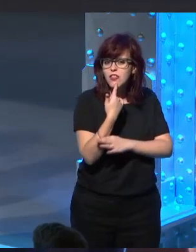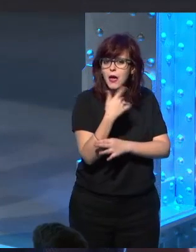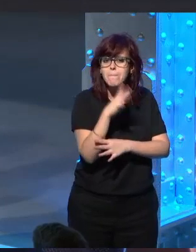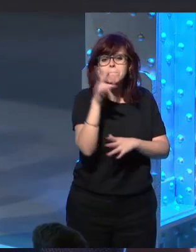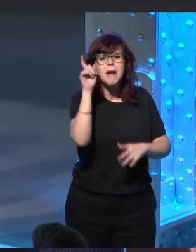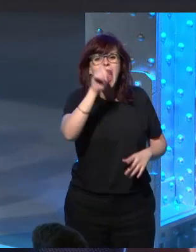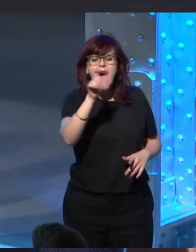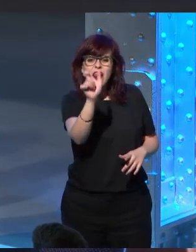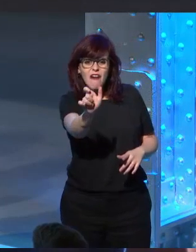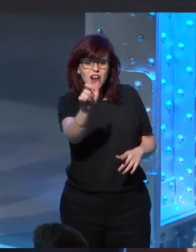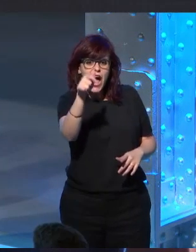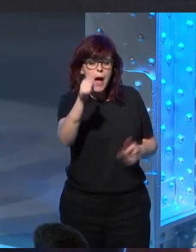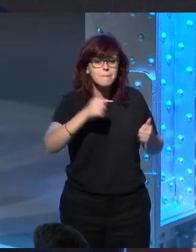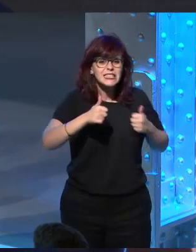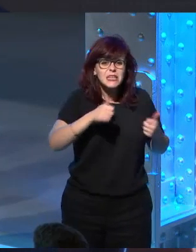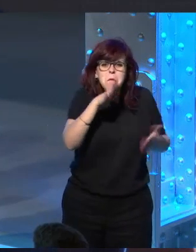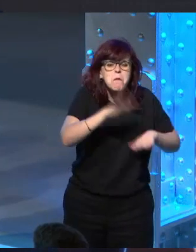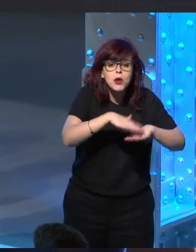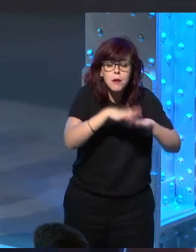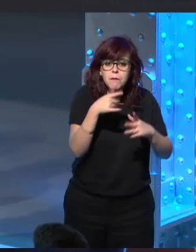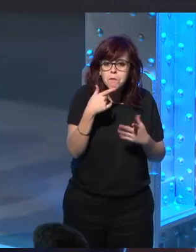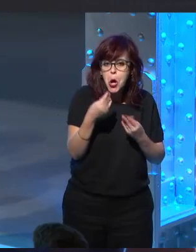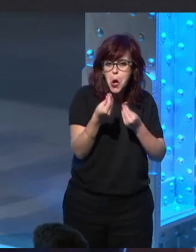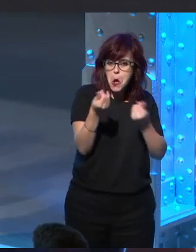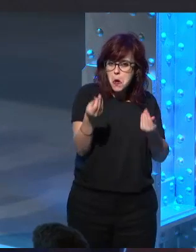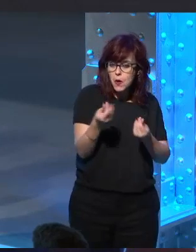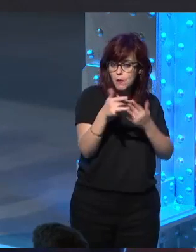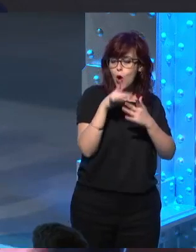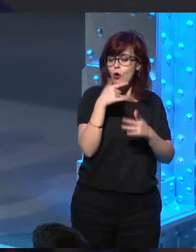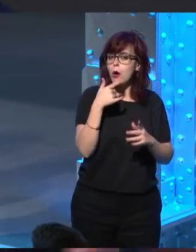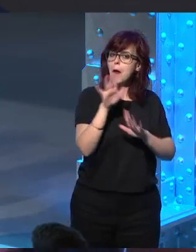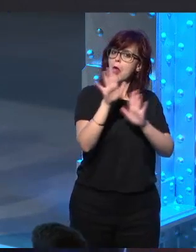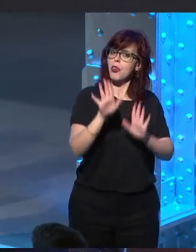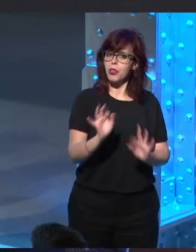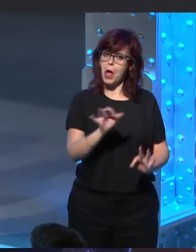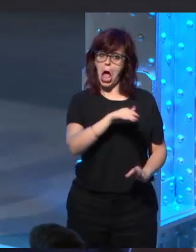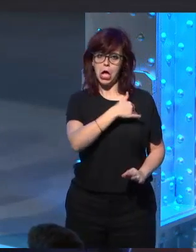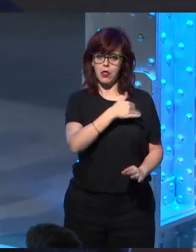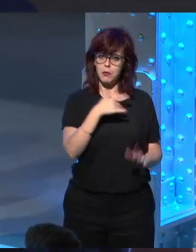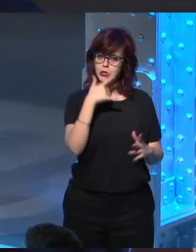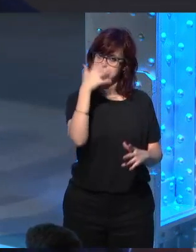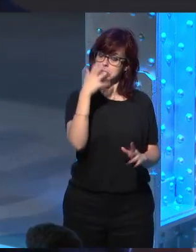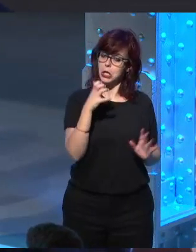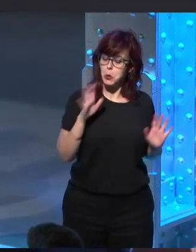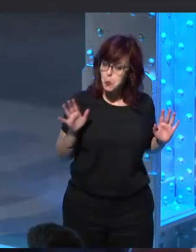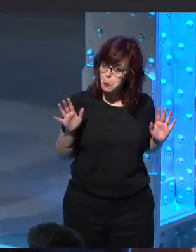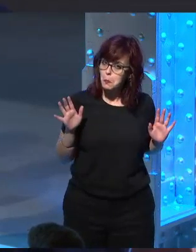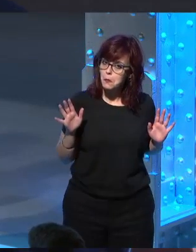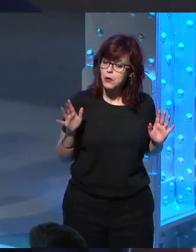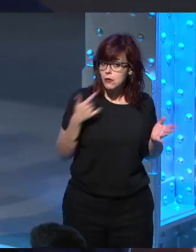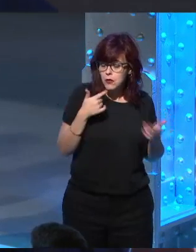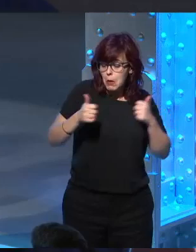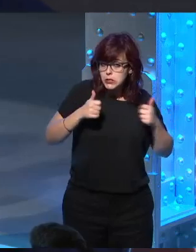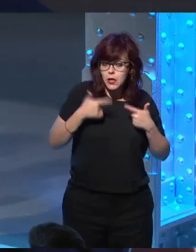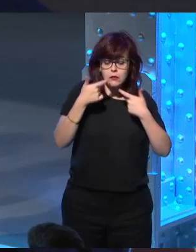elegido esa palabra? Entonces dijo, por su honda raigambre académica. Ya, bueno, si es por eso. Bueno, bien. Y así hicimos el